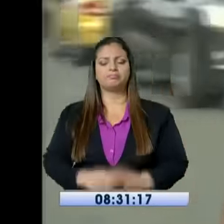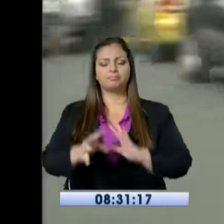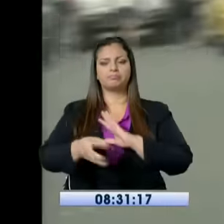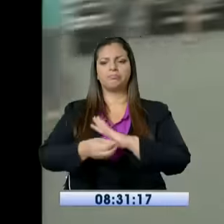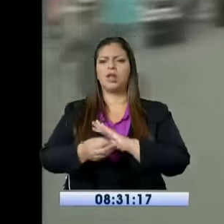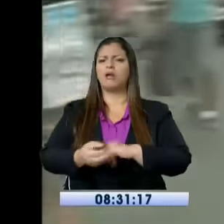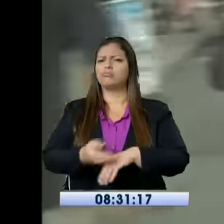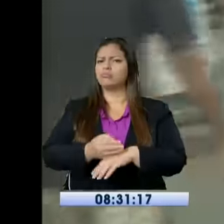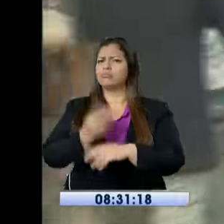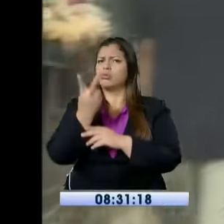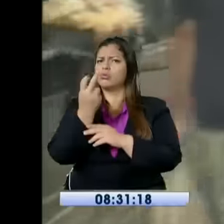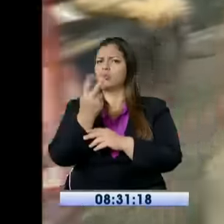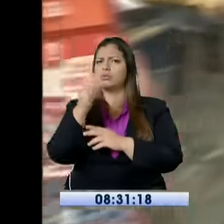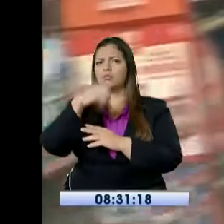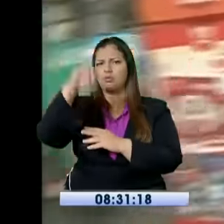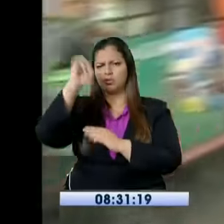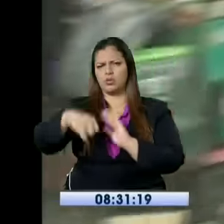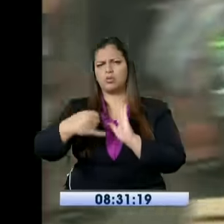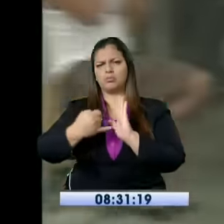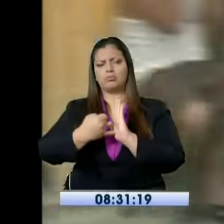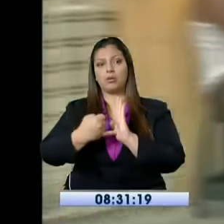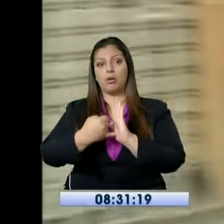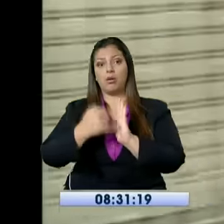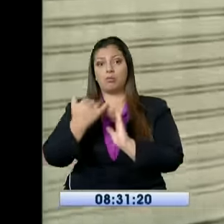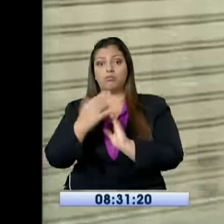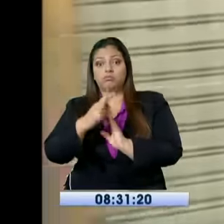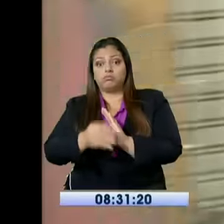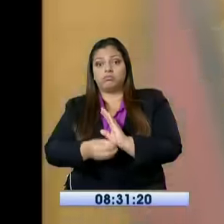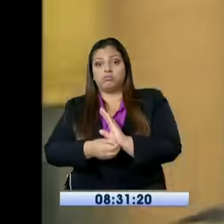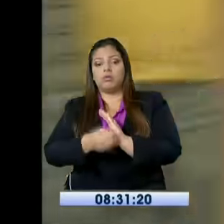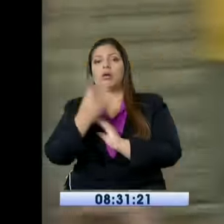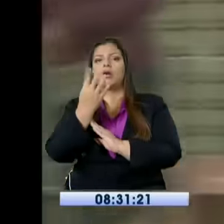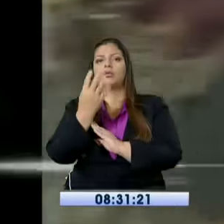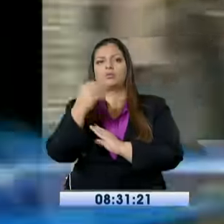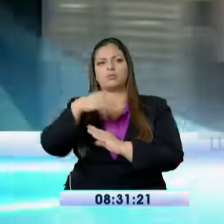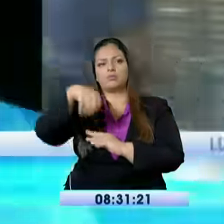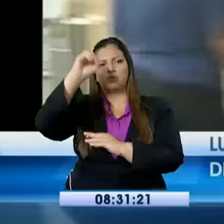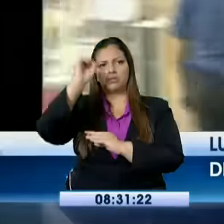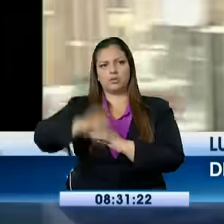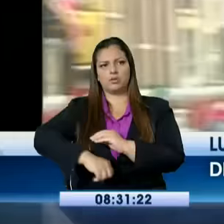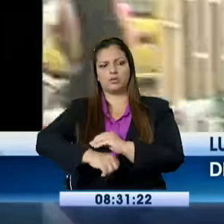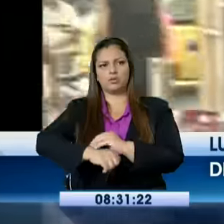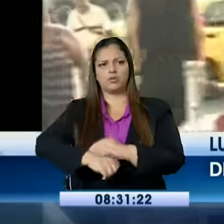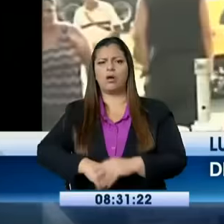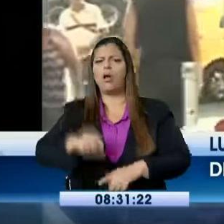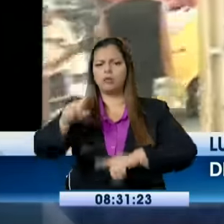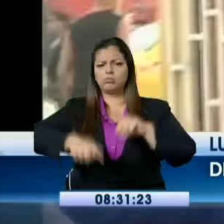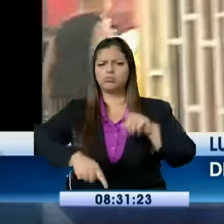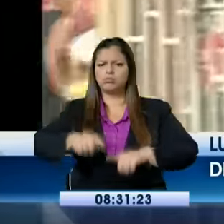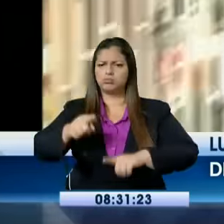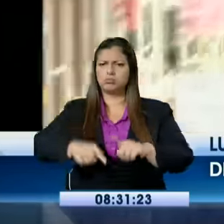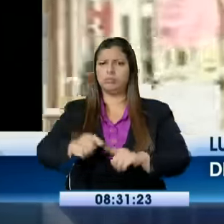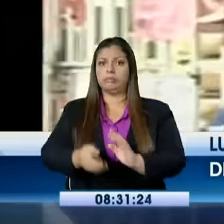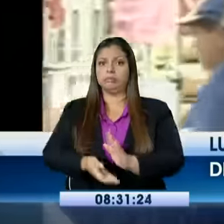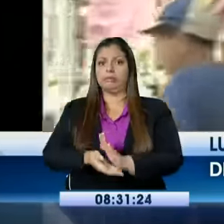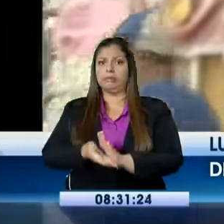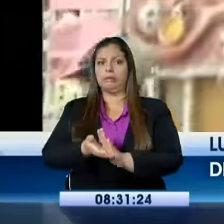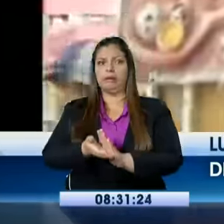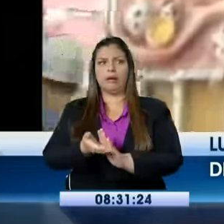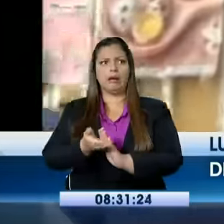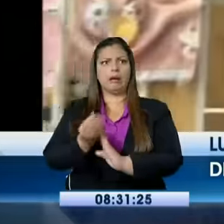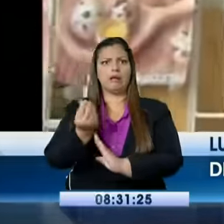hay productos de primera necesidad que no han subido de precio, no así otros. Pero vamos a consultar